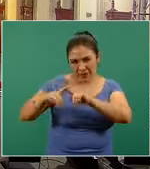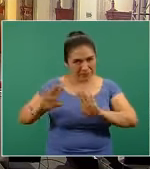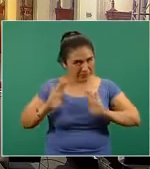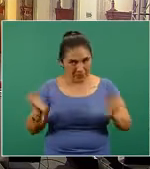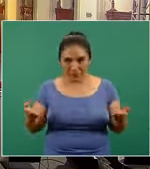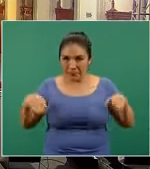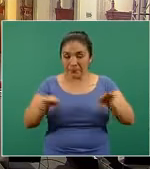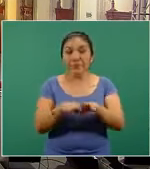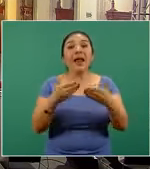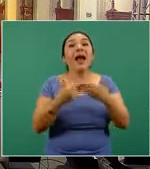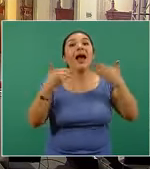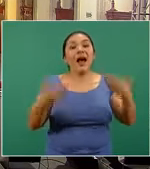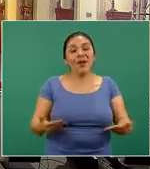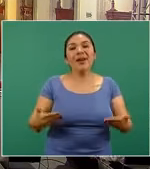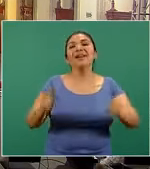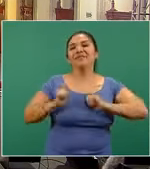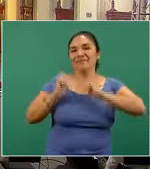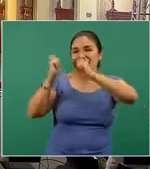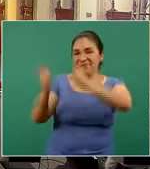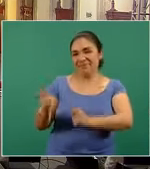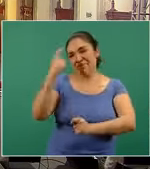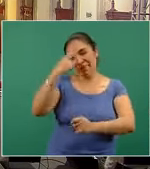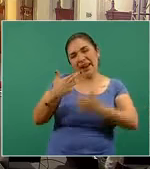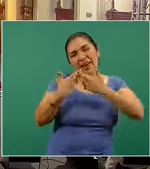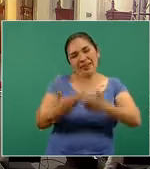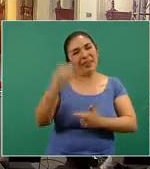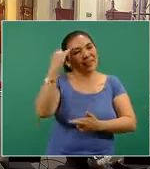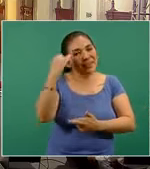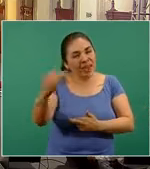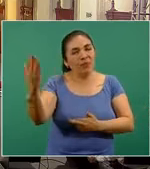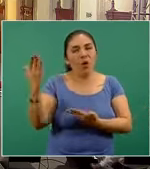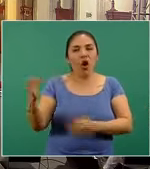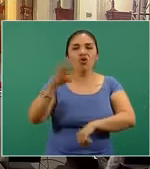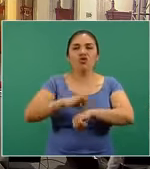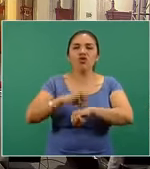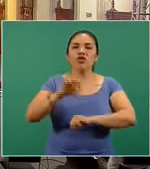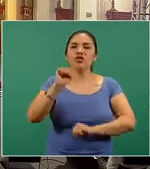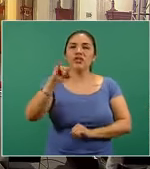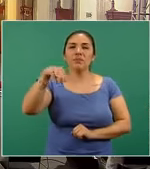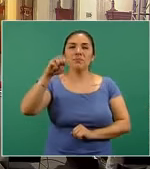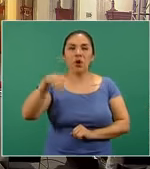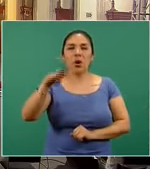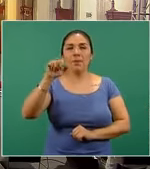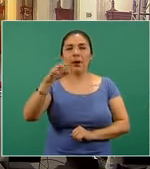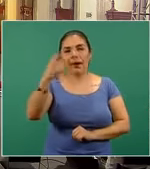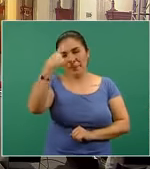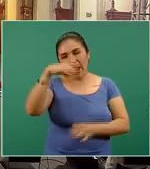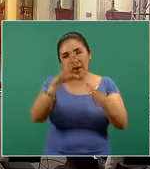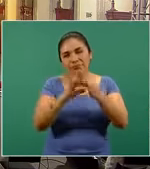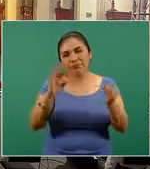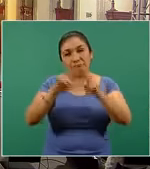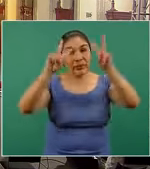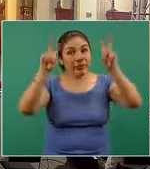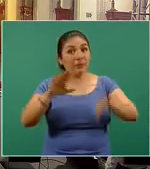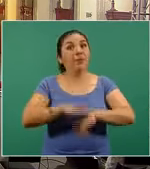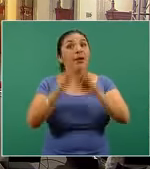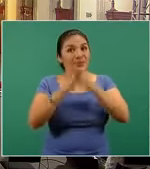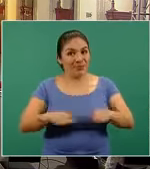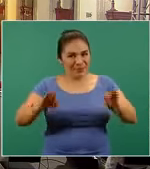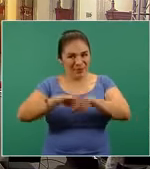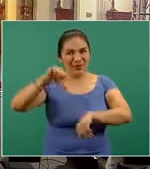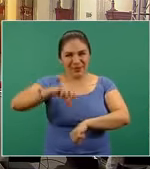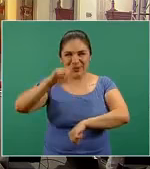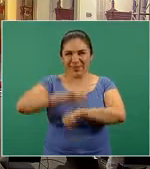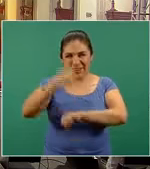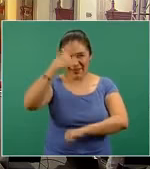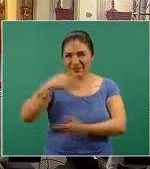vacunación, y entonces ahora sí le damos el tiempo al doctor Simón Barquera para que nos hable de este tema tan importante esta noche.